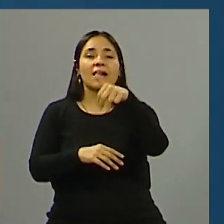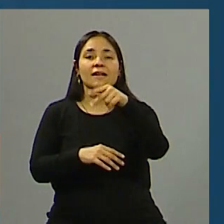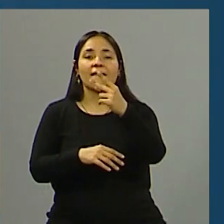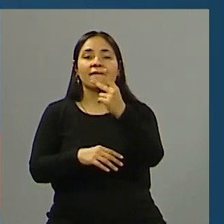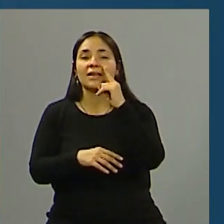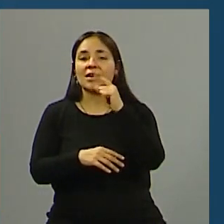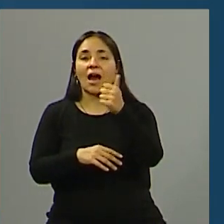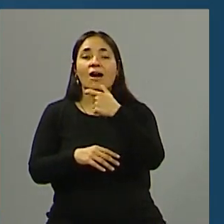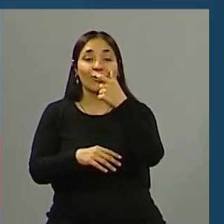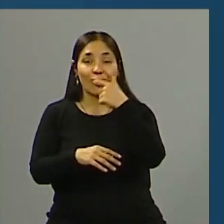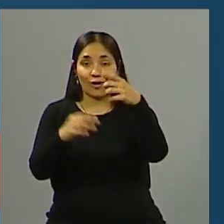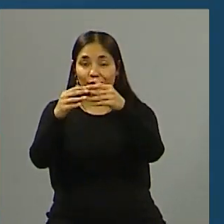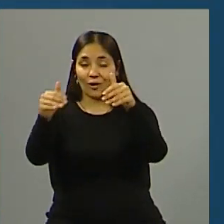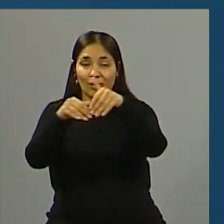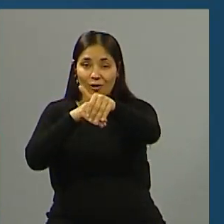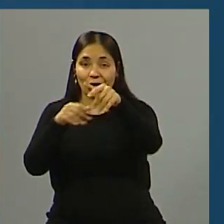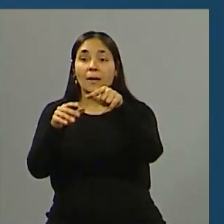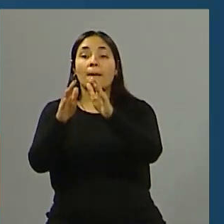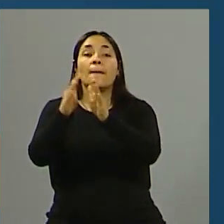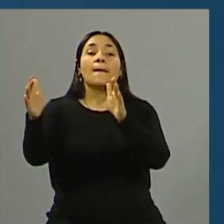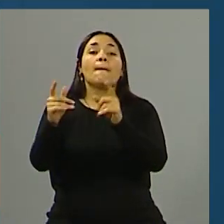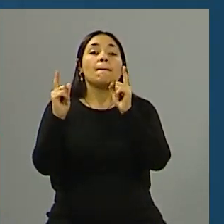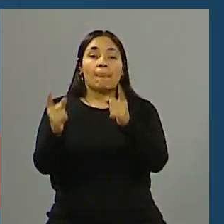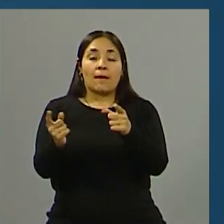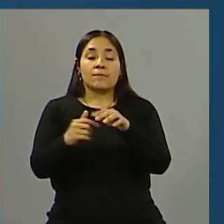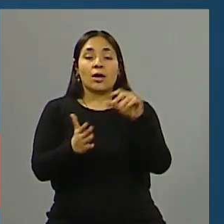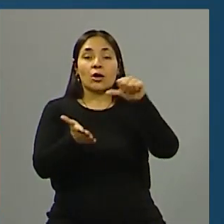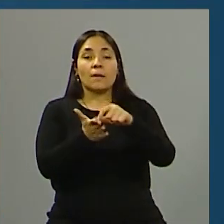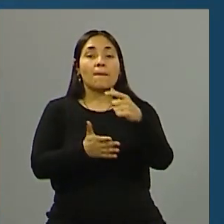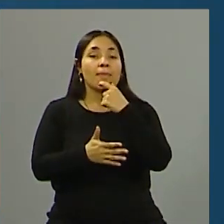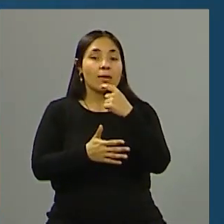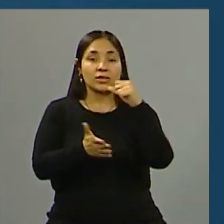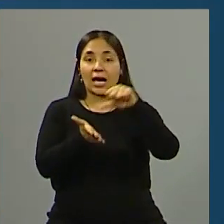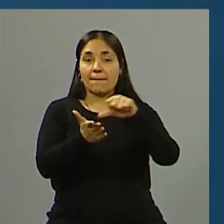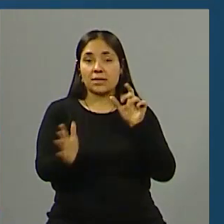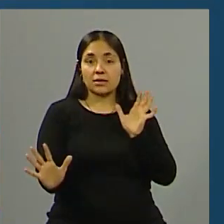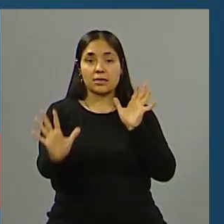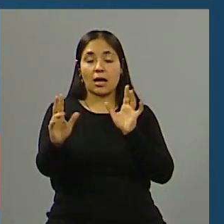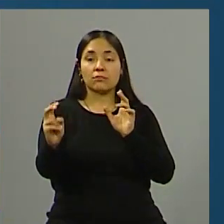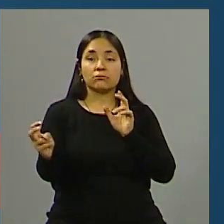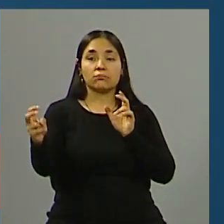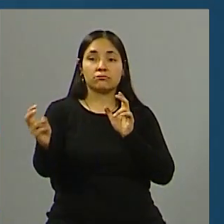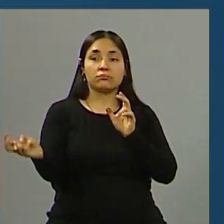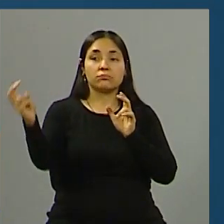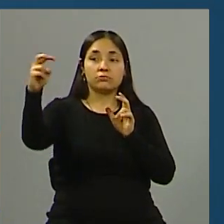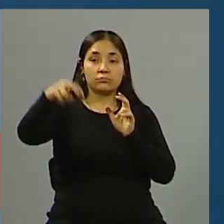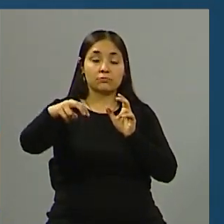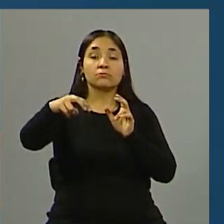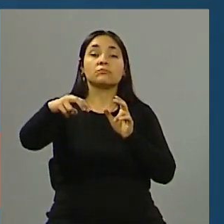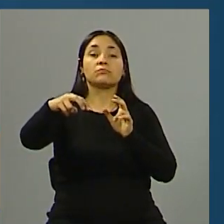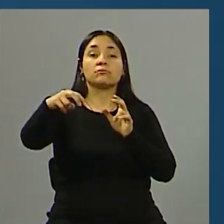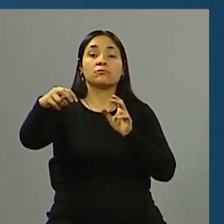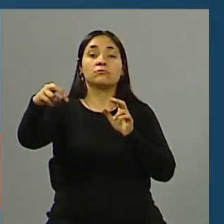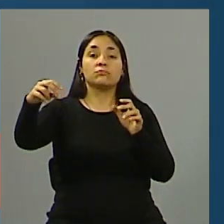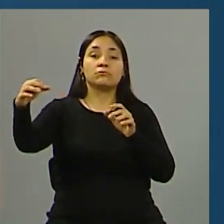gran parte de Mendoza capital va a poder subirse al metro tranvía, hacer combinación con el tren y llegar a